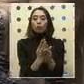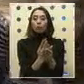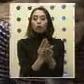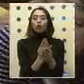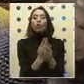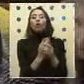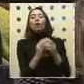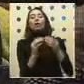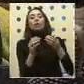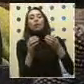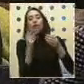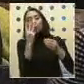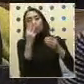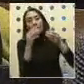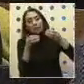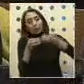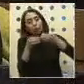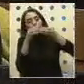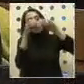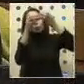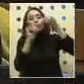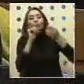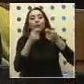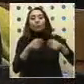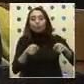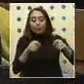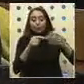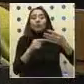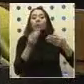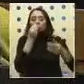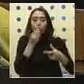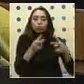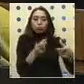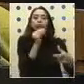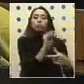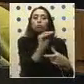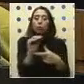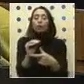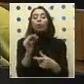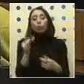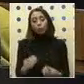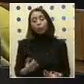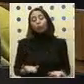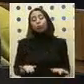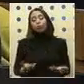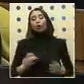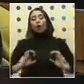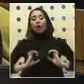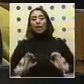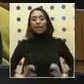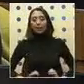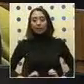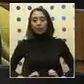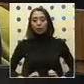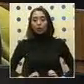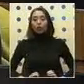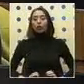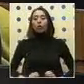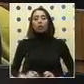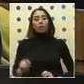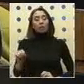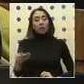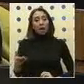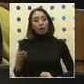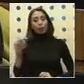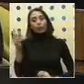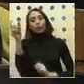tres primeros quintiles. Y en este contexto es de plena justicia y es ético de mejorar entonces las precarias condiciones